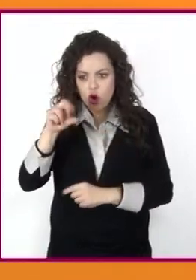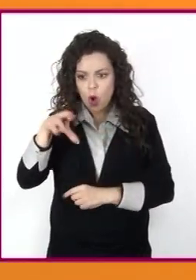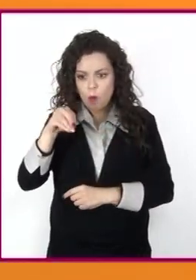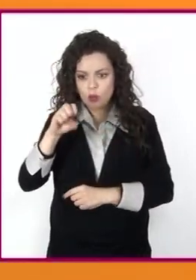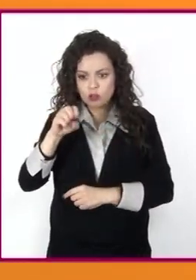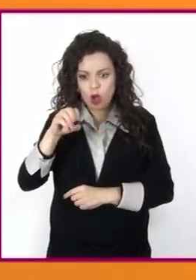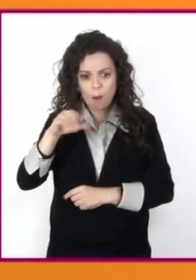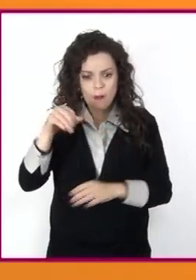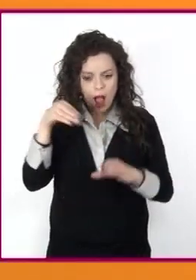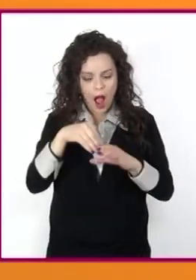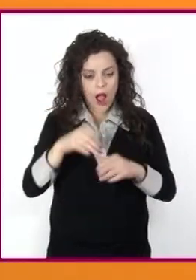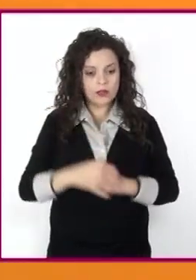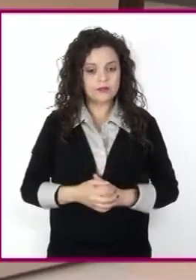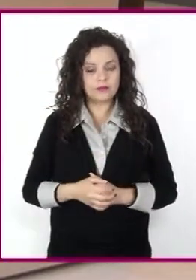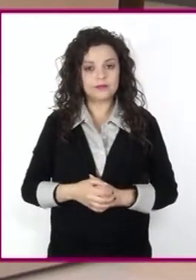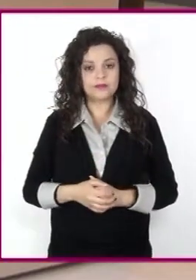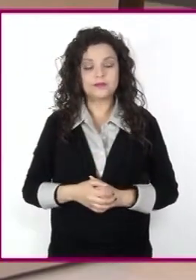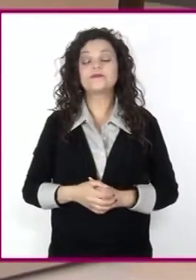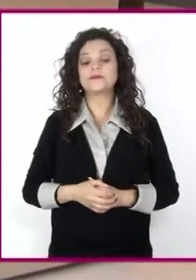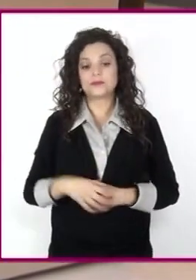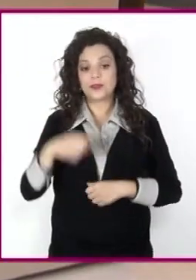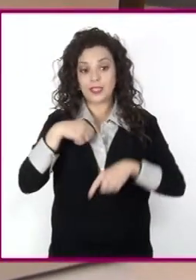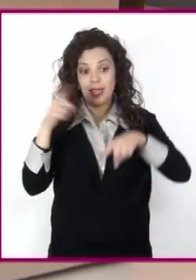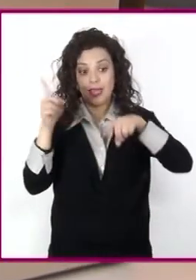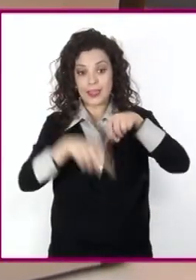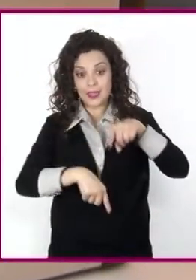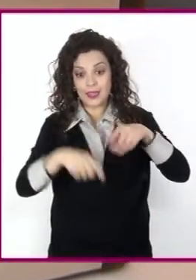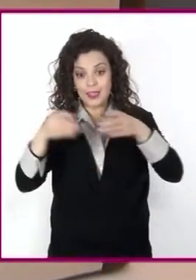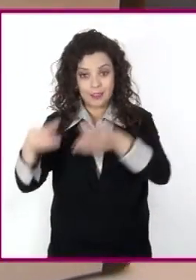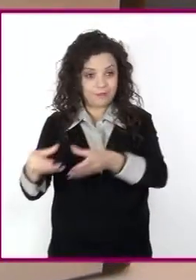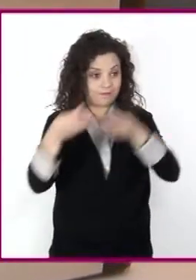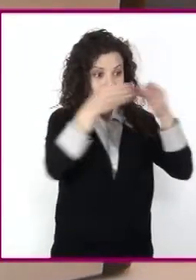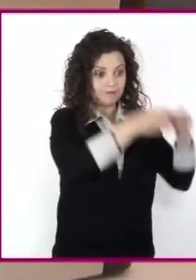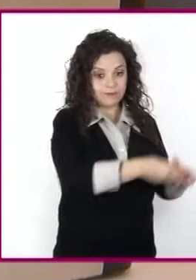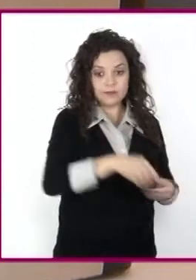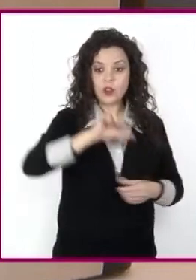Maestra, voy a retirar el rompecabezas para que los podamos observar mejor. Claro.